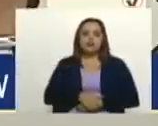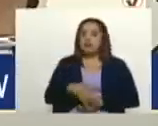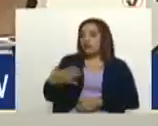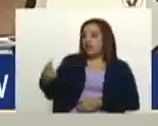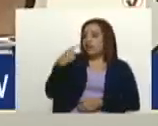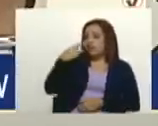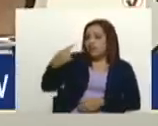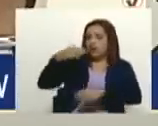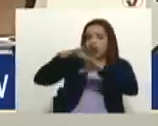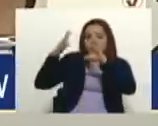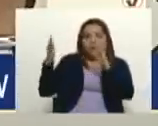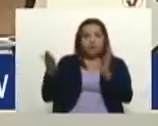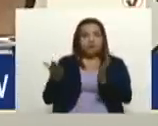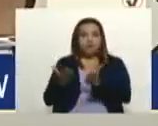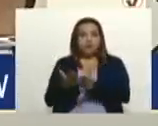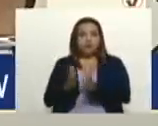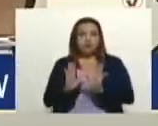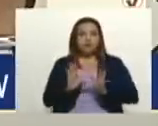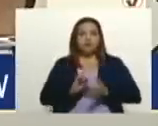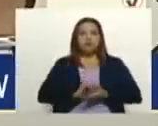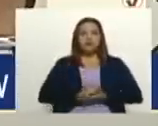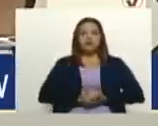diciendo en el mundo?